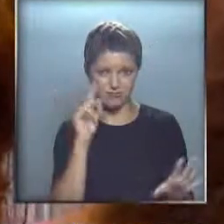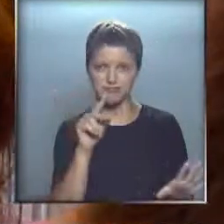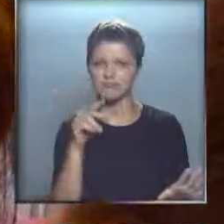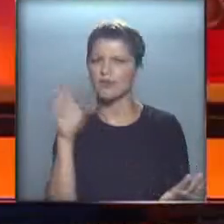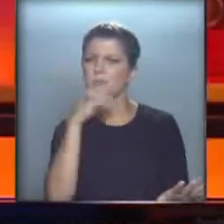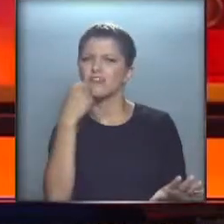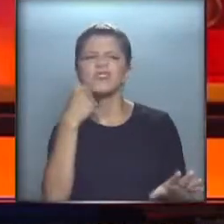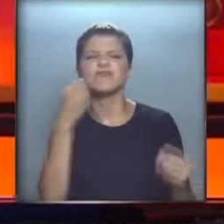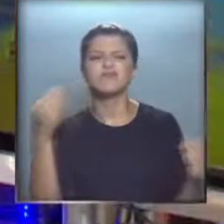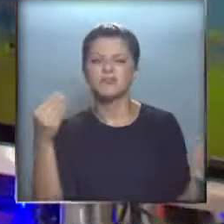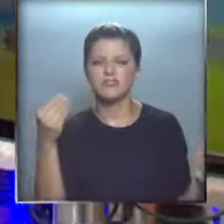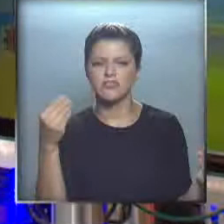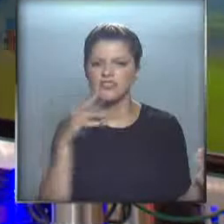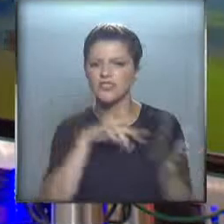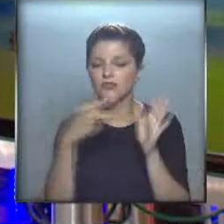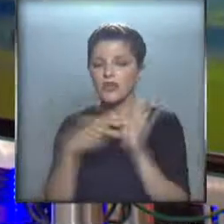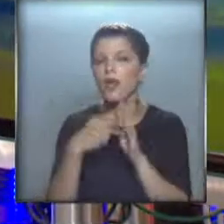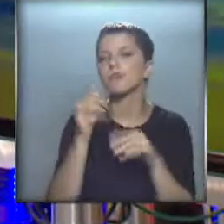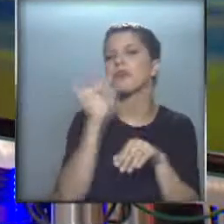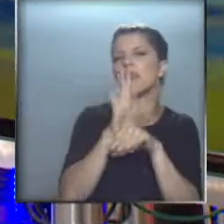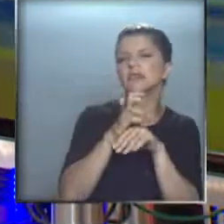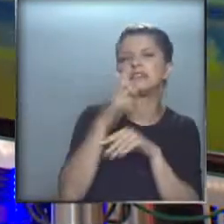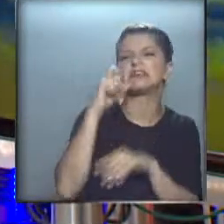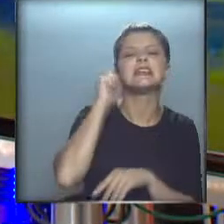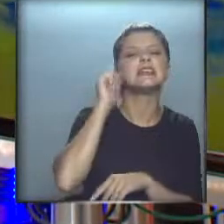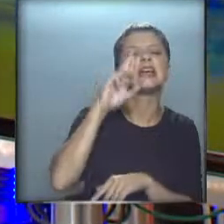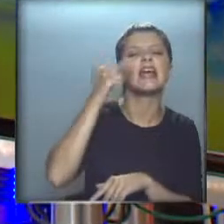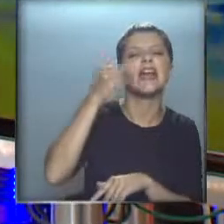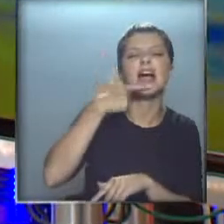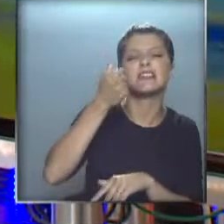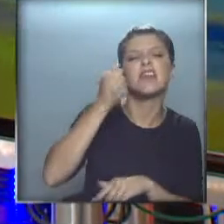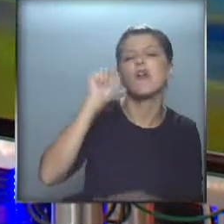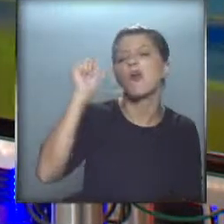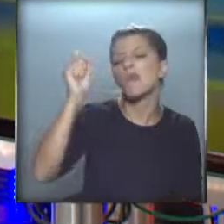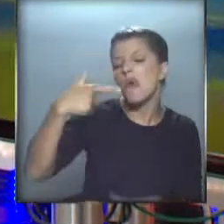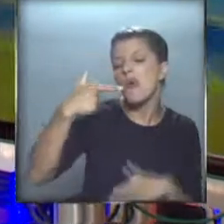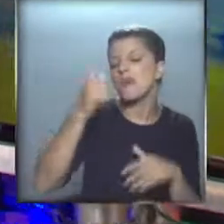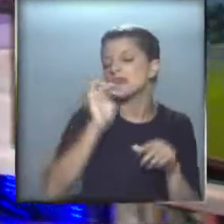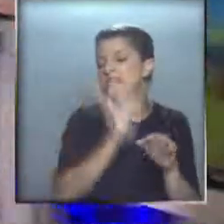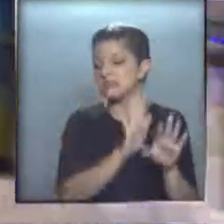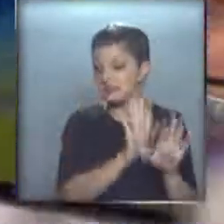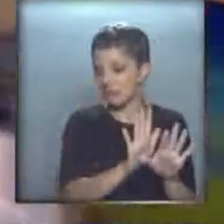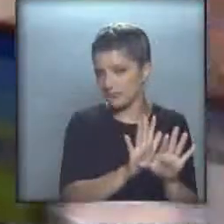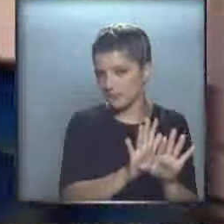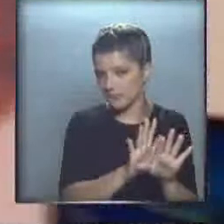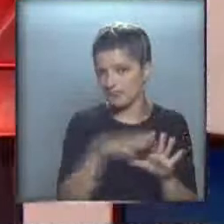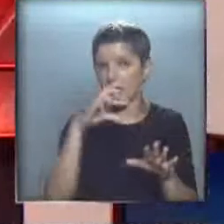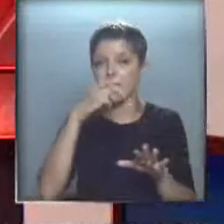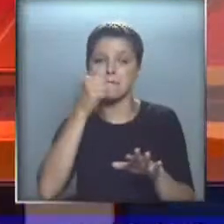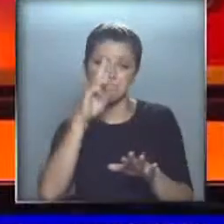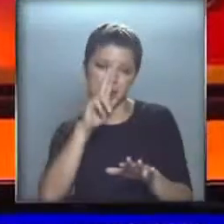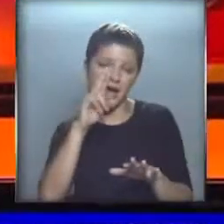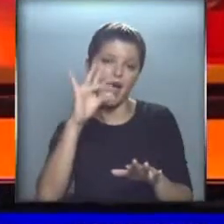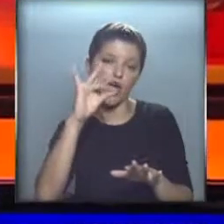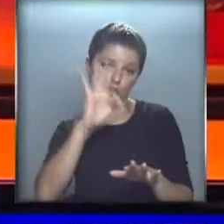eso, sí, negro. Como grasa, también vulgar, ¿no? Algo así. Común, ¿no? Algo común, algo pardo. Pardo era, pero lo